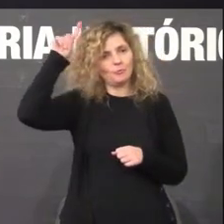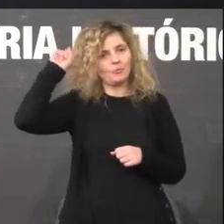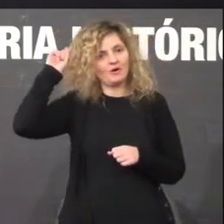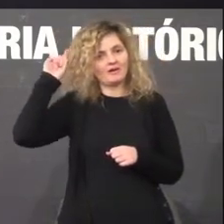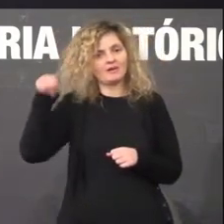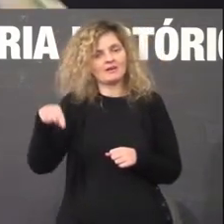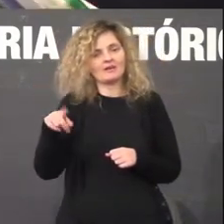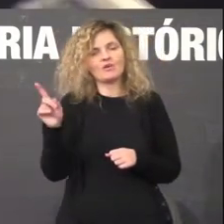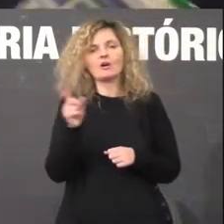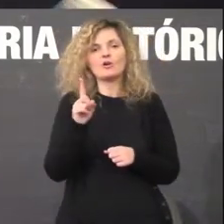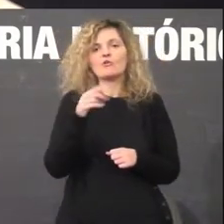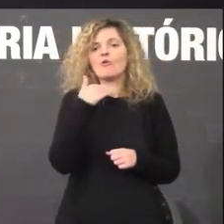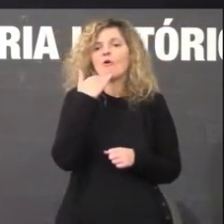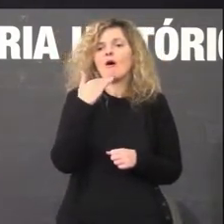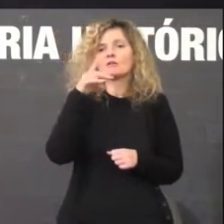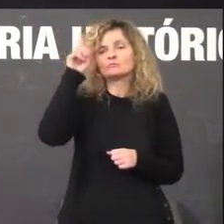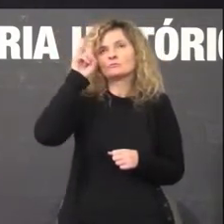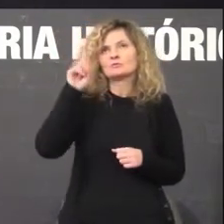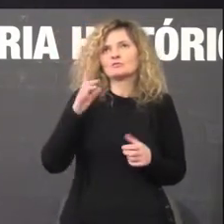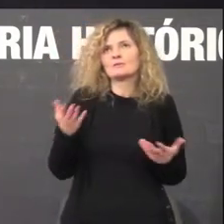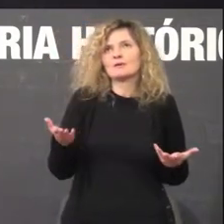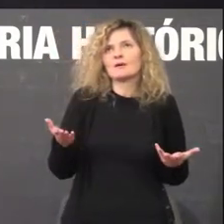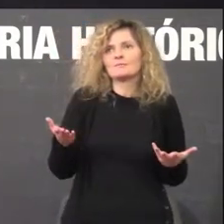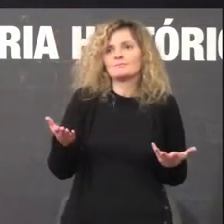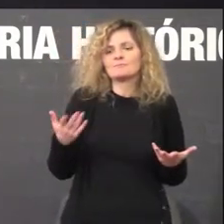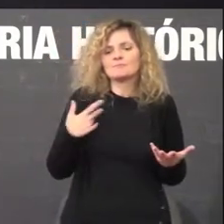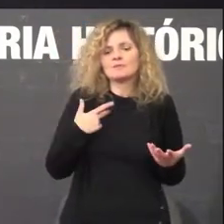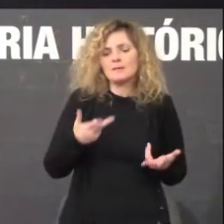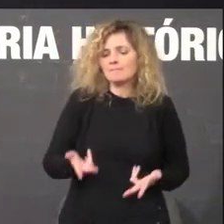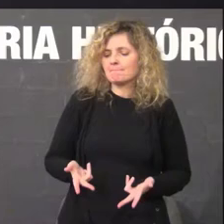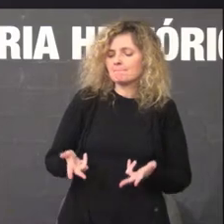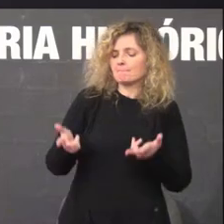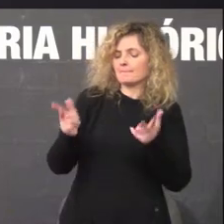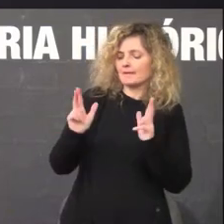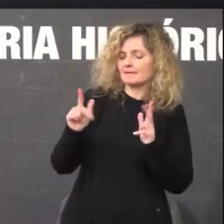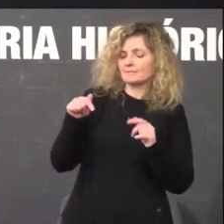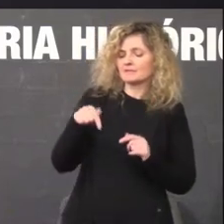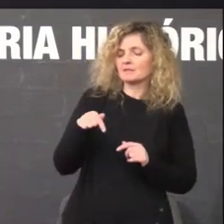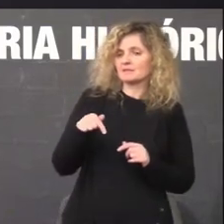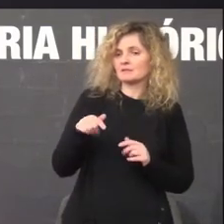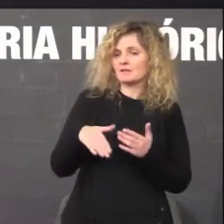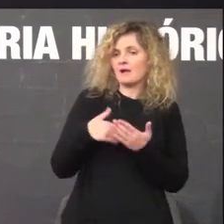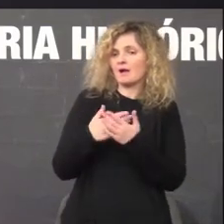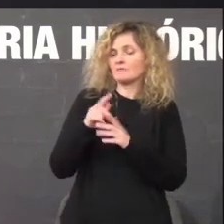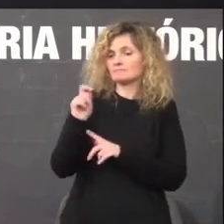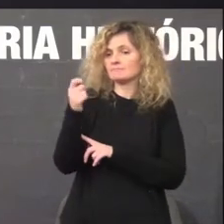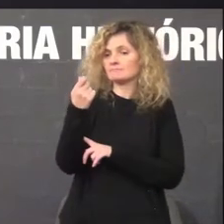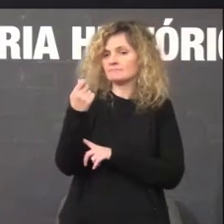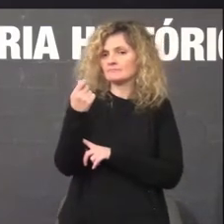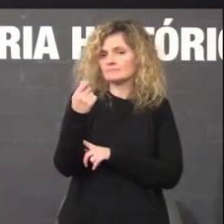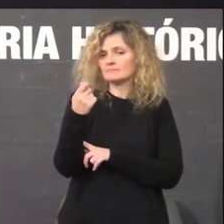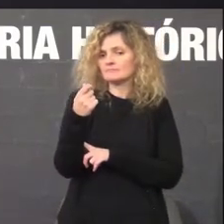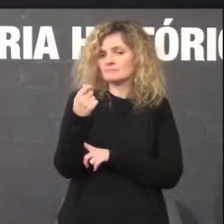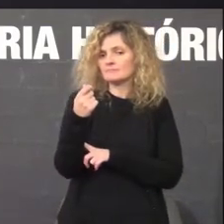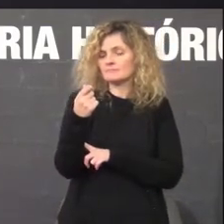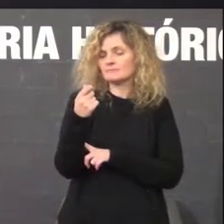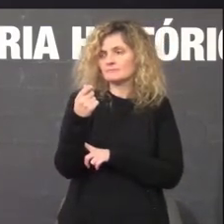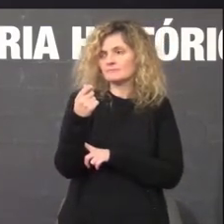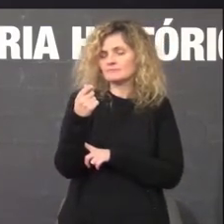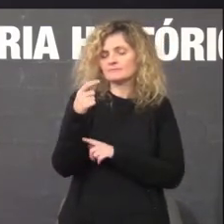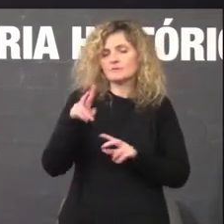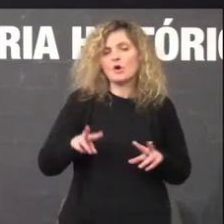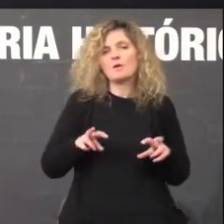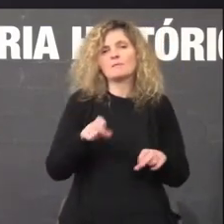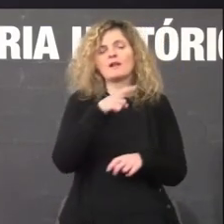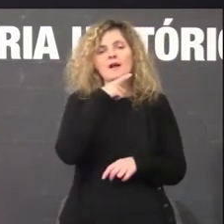no algo que no sabemos, porque claro, si permitían que llegaran en aquel momento, a principios